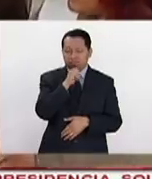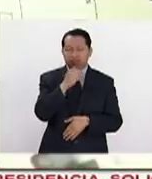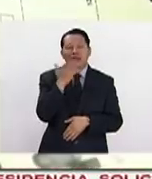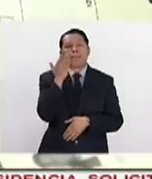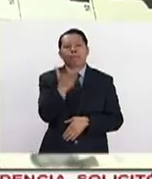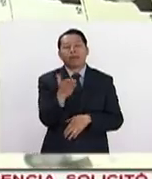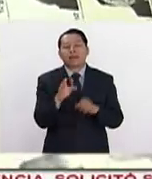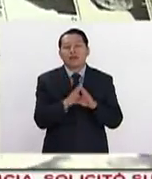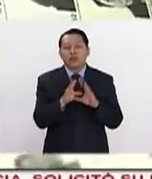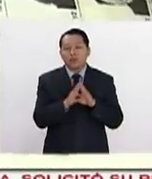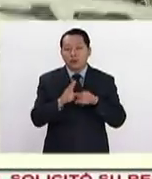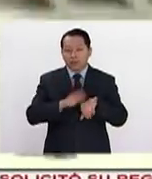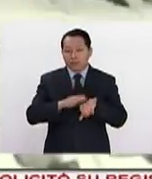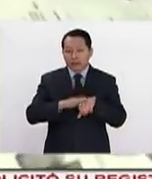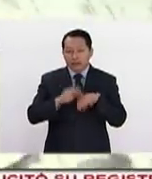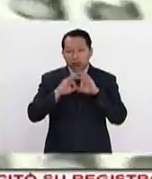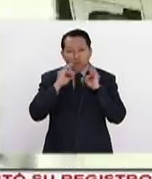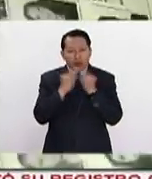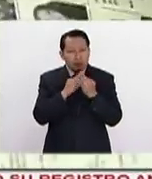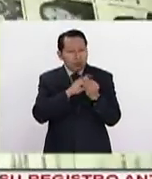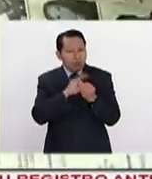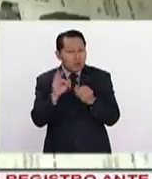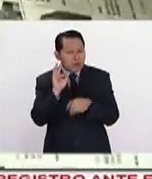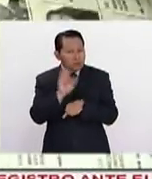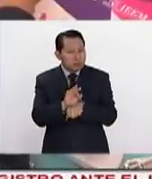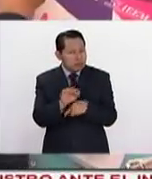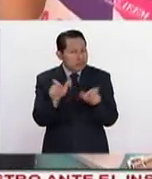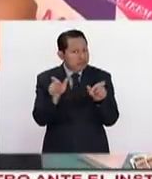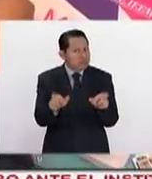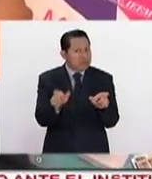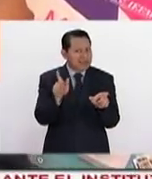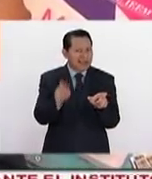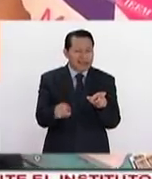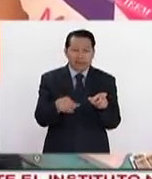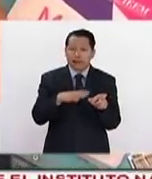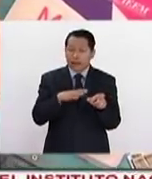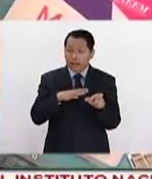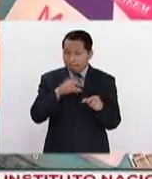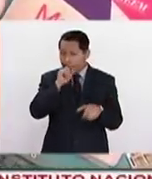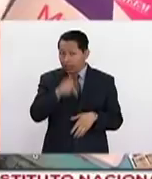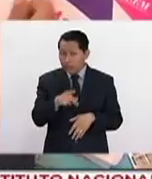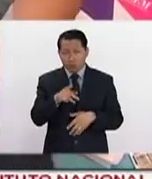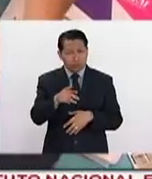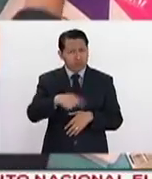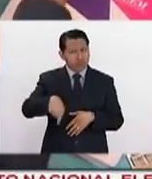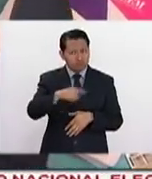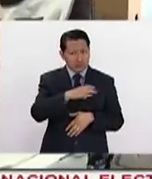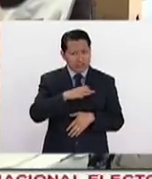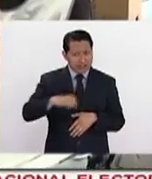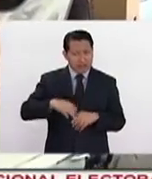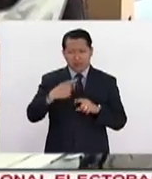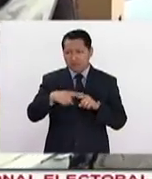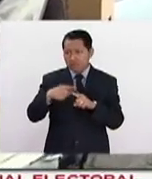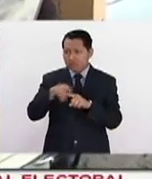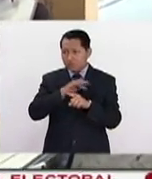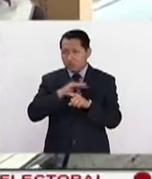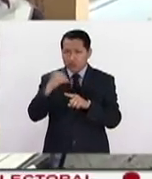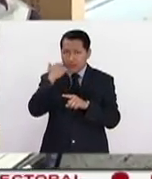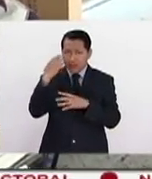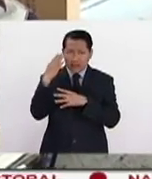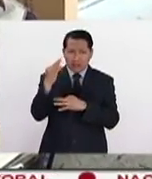lo que pidió que se busquen mecanismos que permitan garantizar que la democracia funcione con la acción política de los aspirantes a cargos de elección